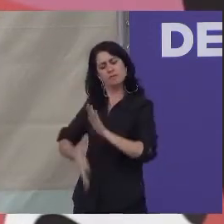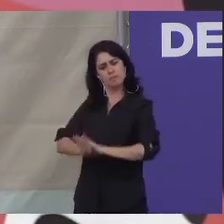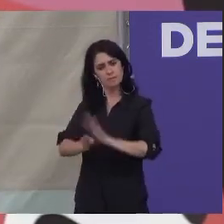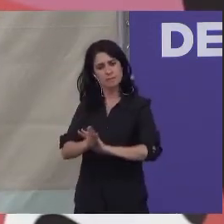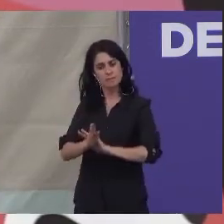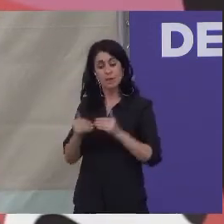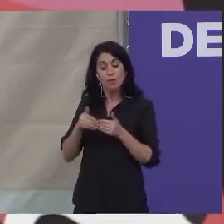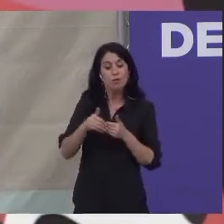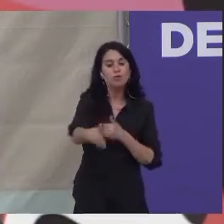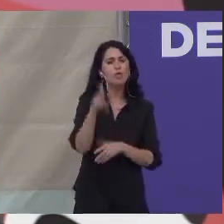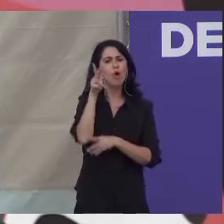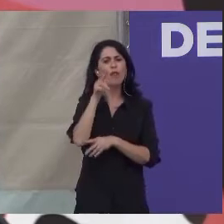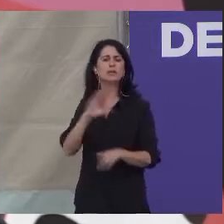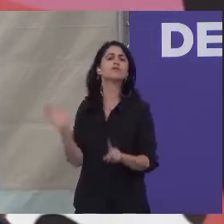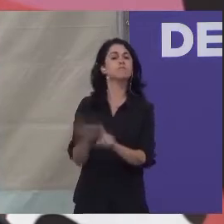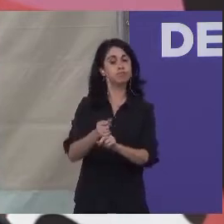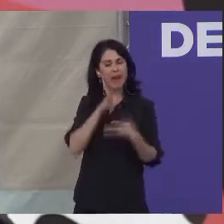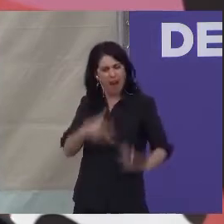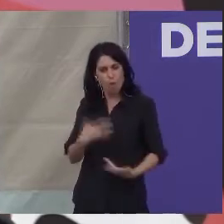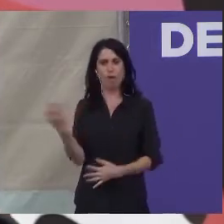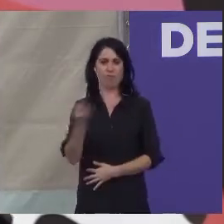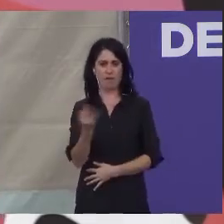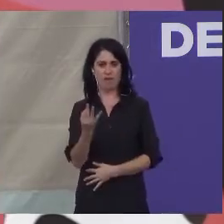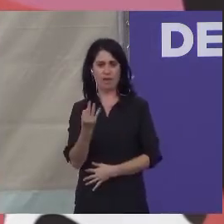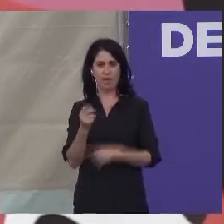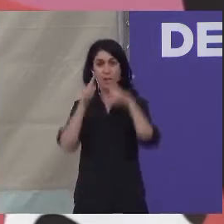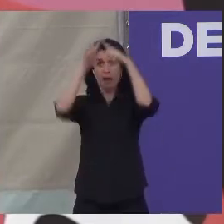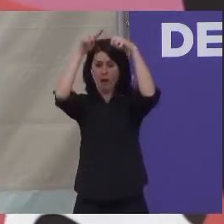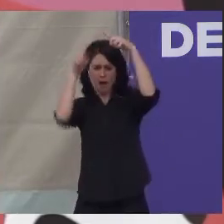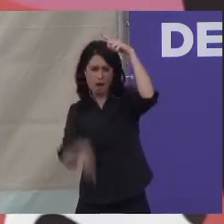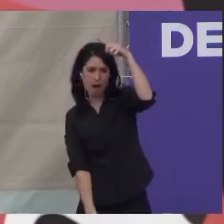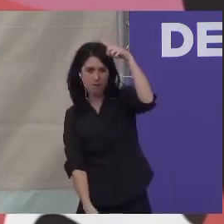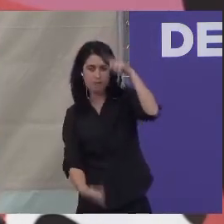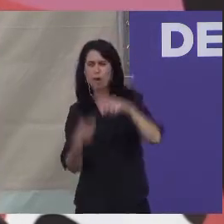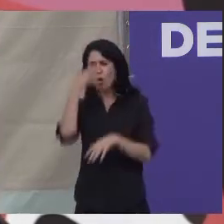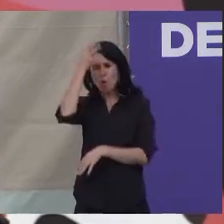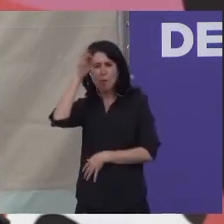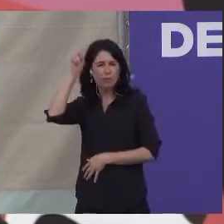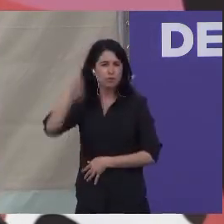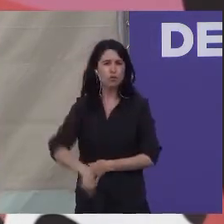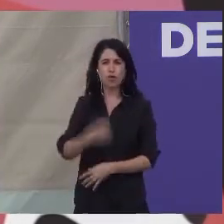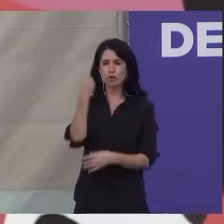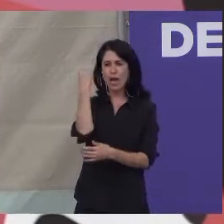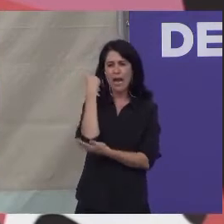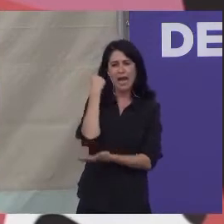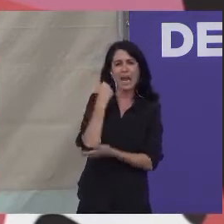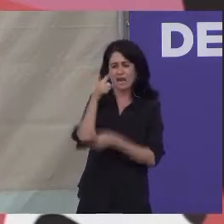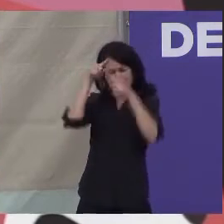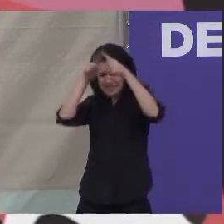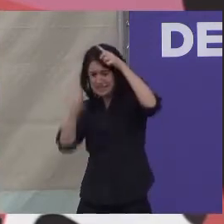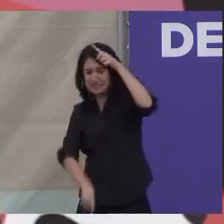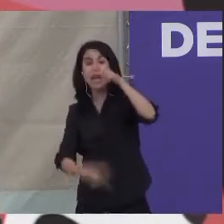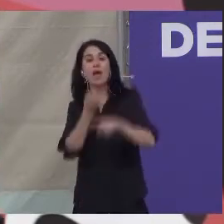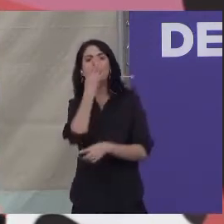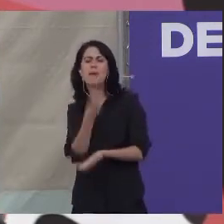en el presente. Desde Pilar de la Horadada hasta Vinarós, desde Requena hasta el Portichol, va a llegar la primavera al